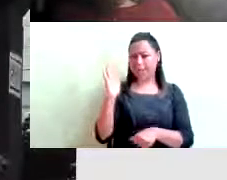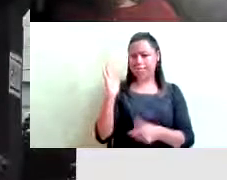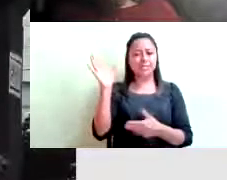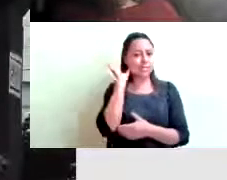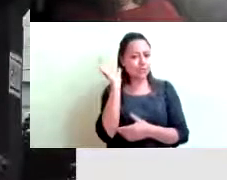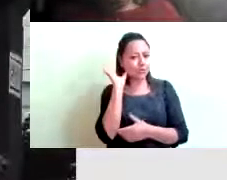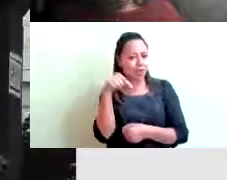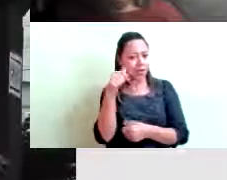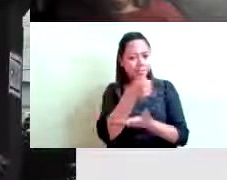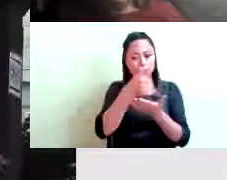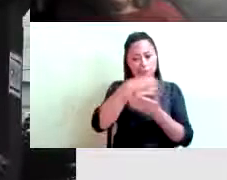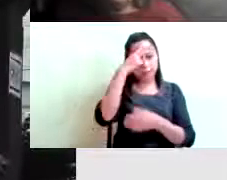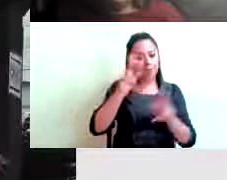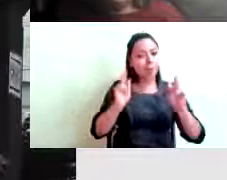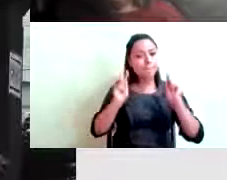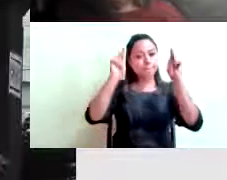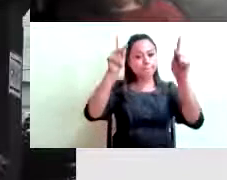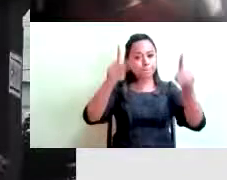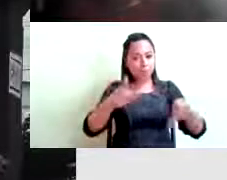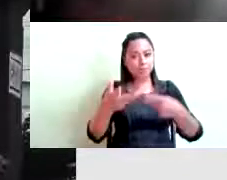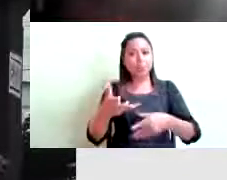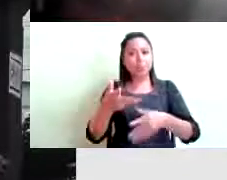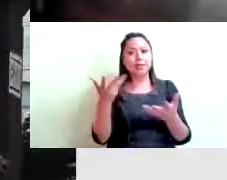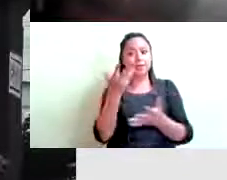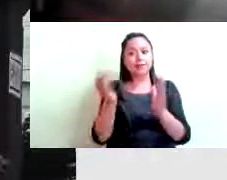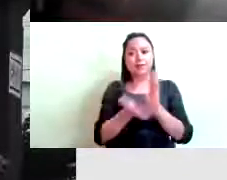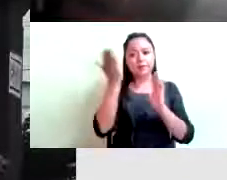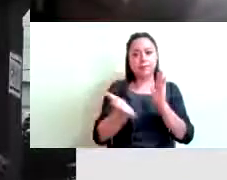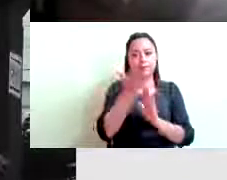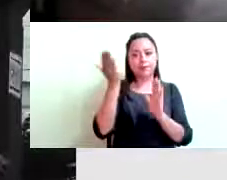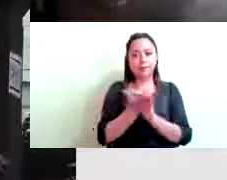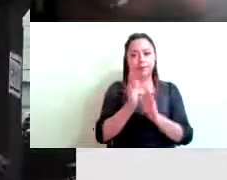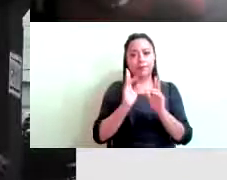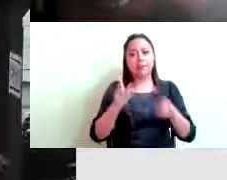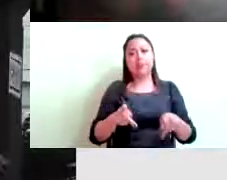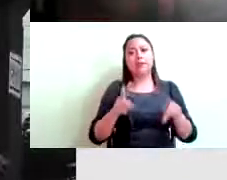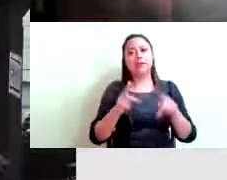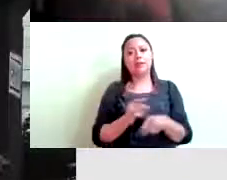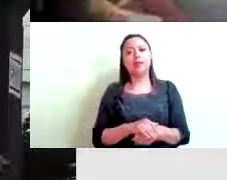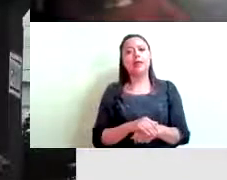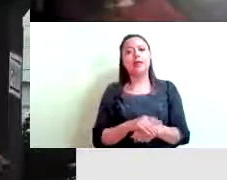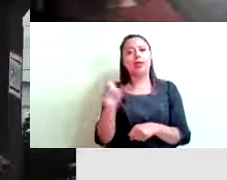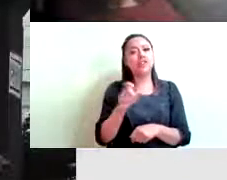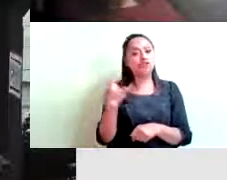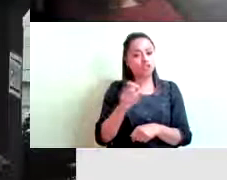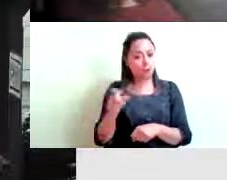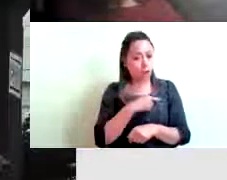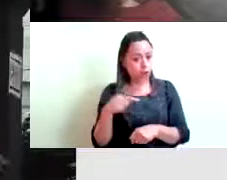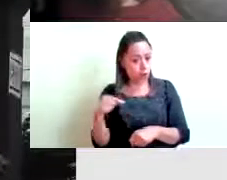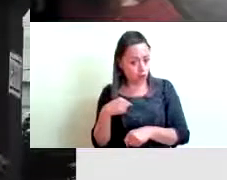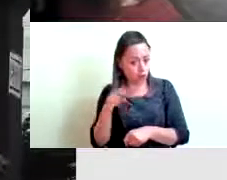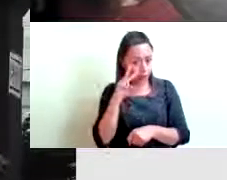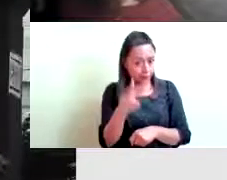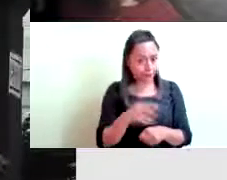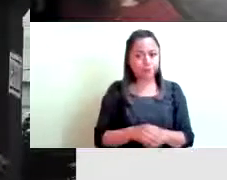México, que es el puente que se construye sobre el humedal de Xochimilco. Hemos tenido un acercamiento también con las personas que